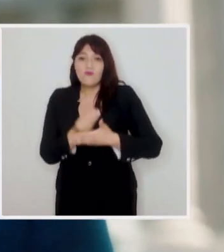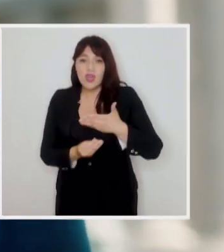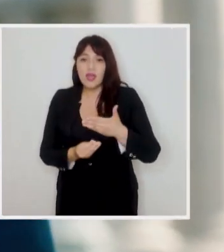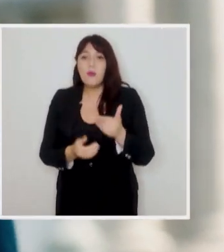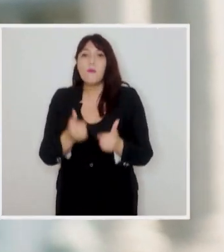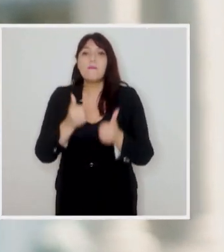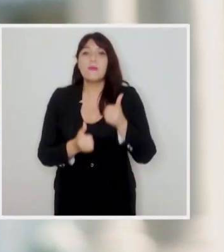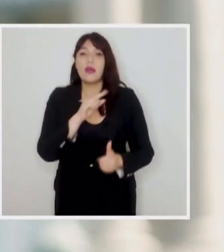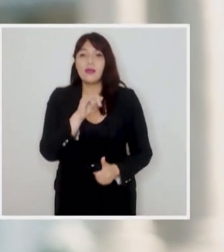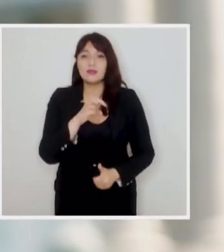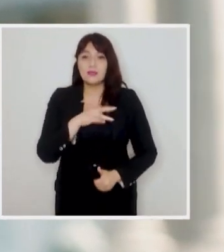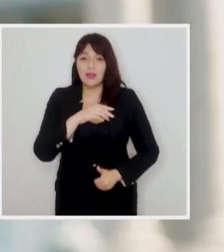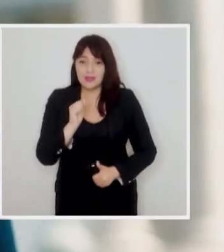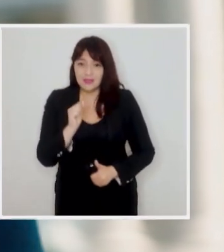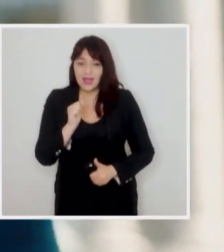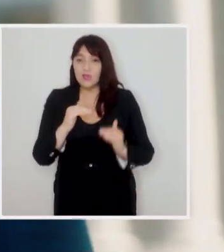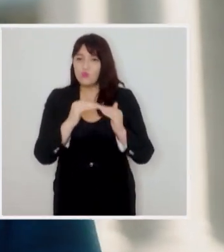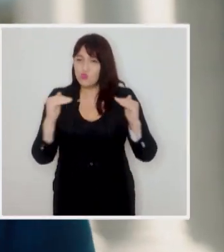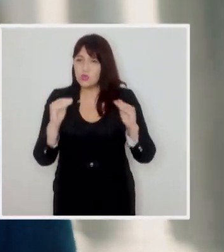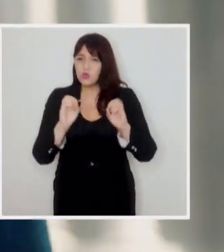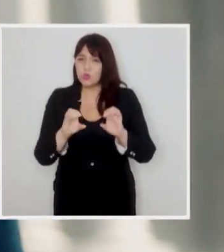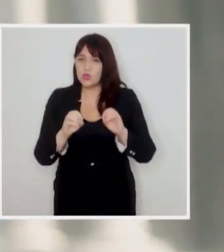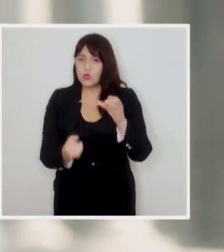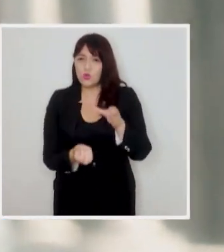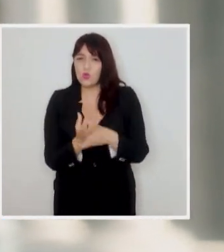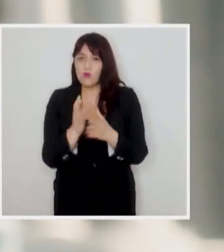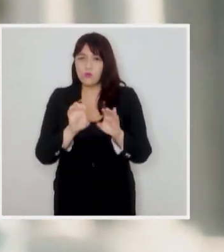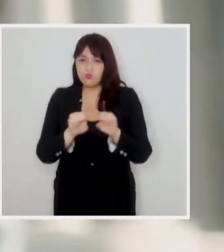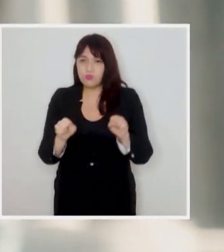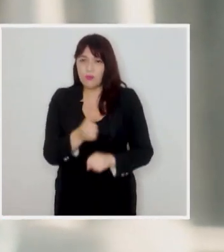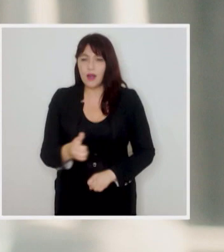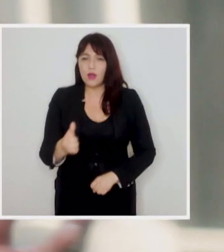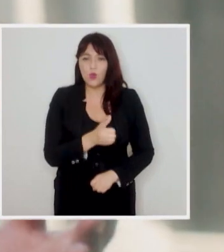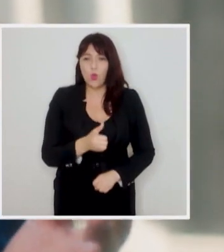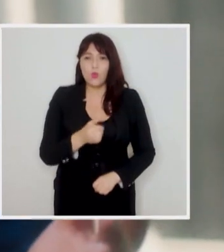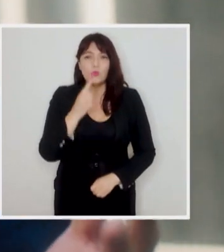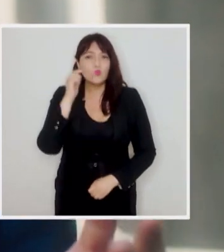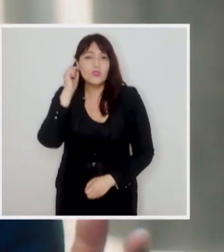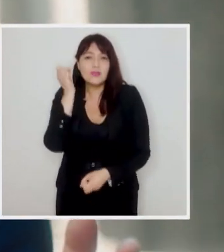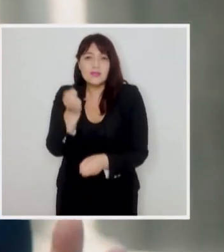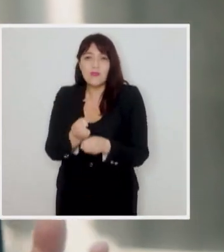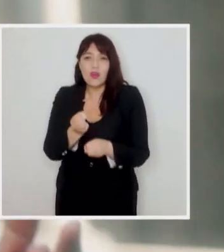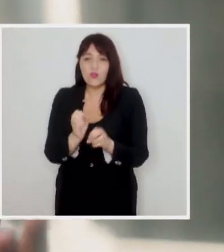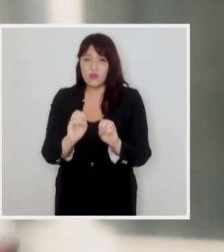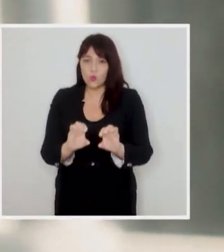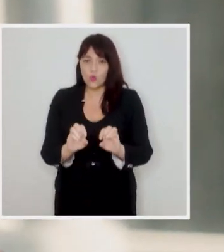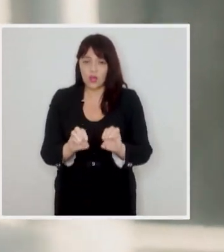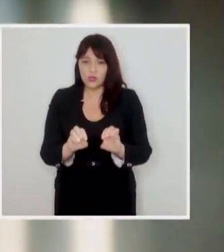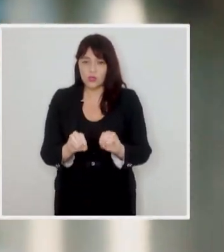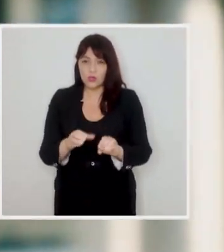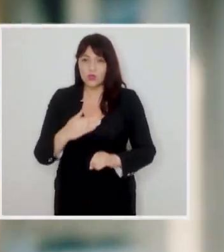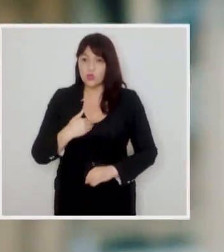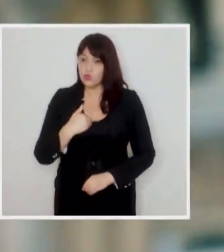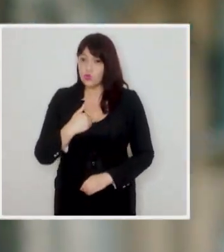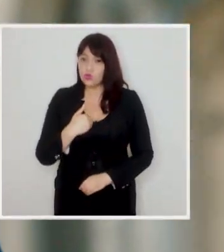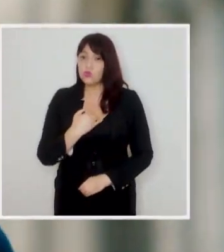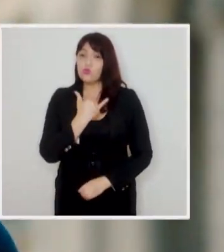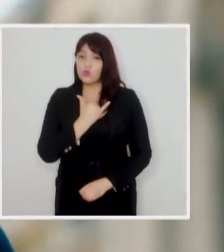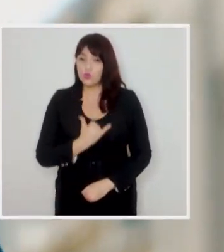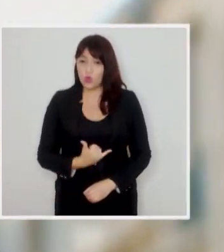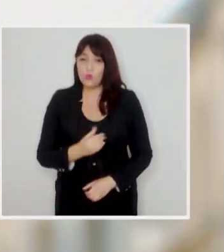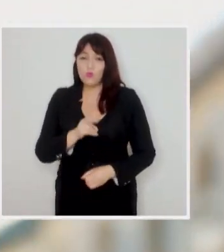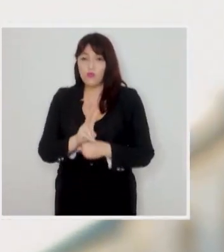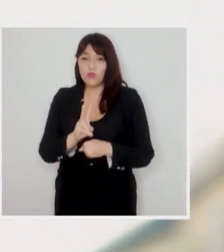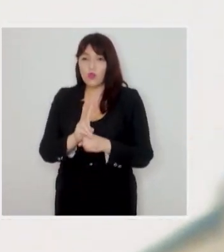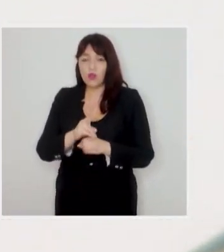al CIMSE y a la estandarización de la educación. Un nuevo trato para todos los trabajadores y todas las trabajadoras de la educación. Yo